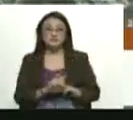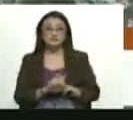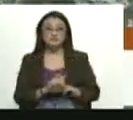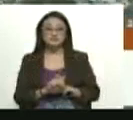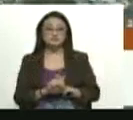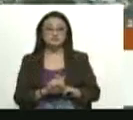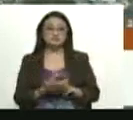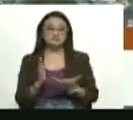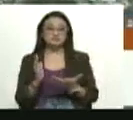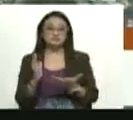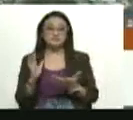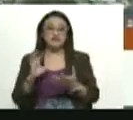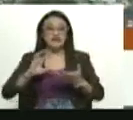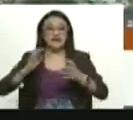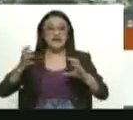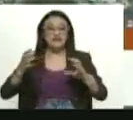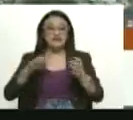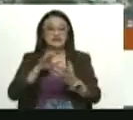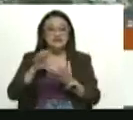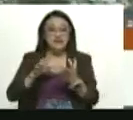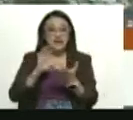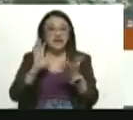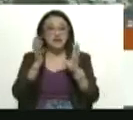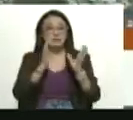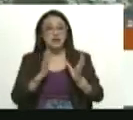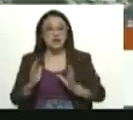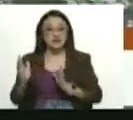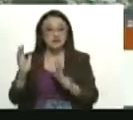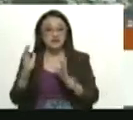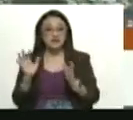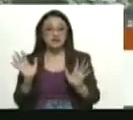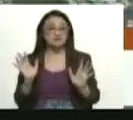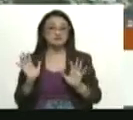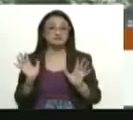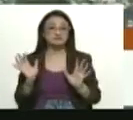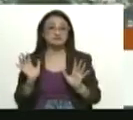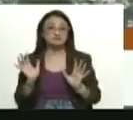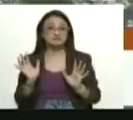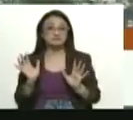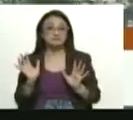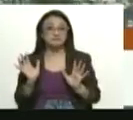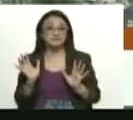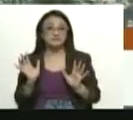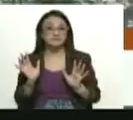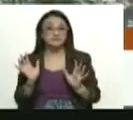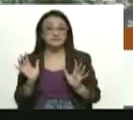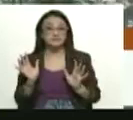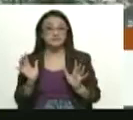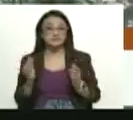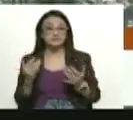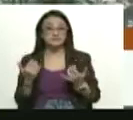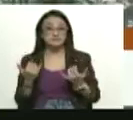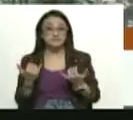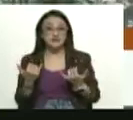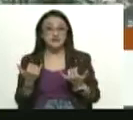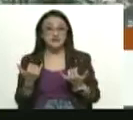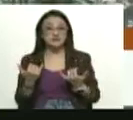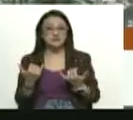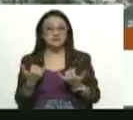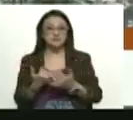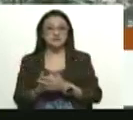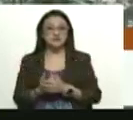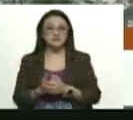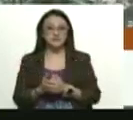crisis climática es una insensatez. Y poner en